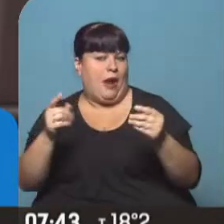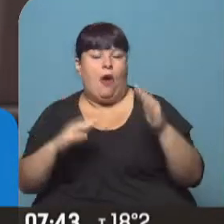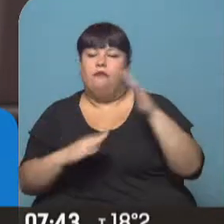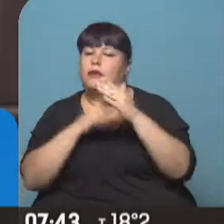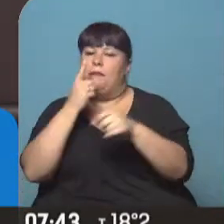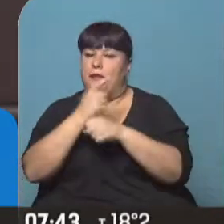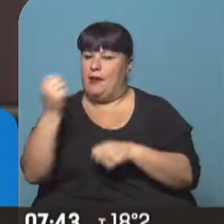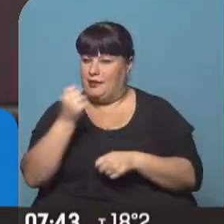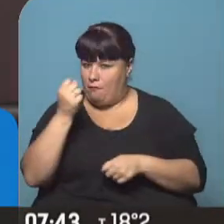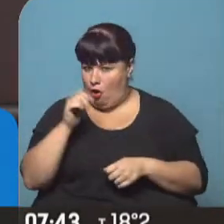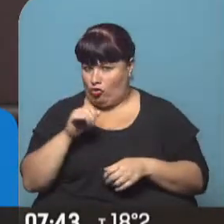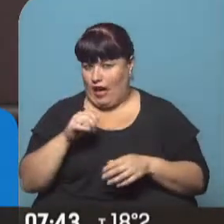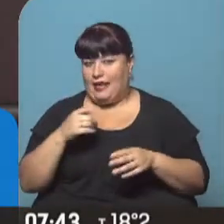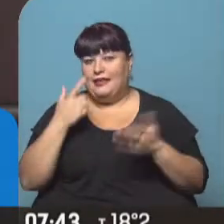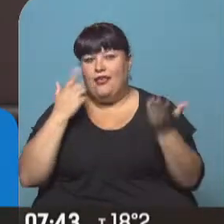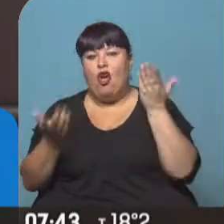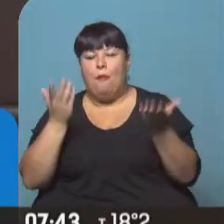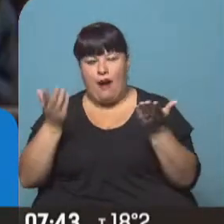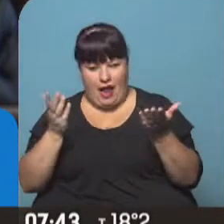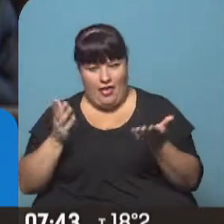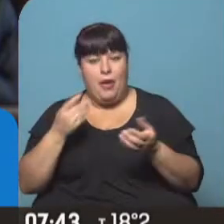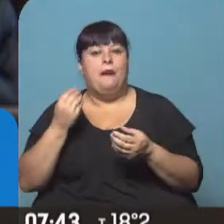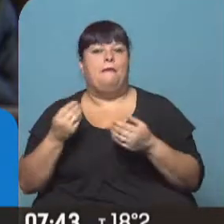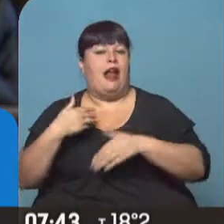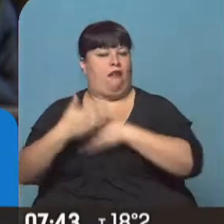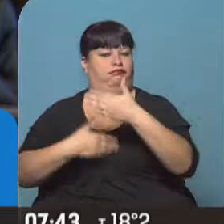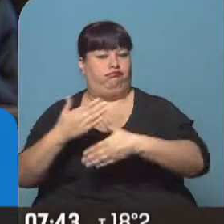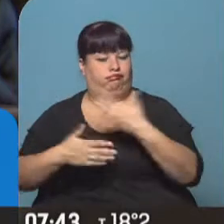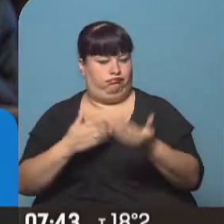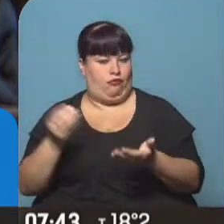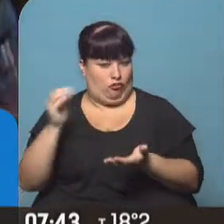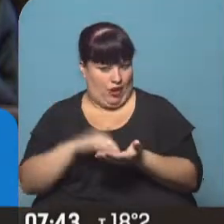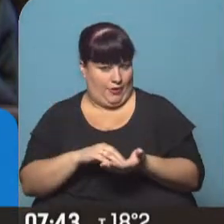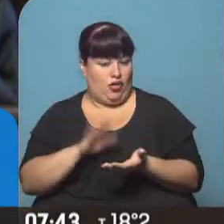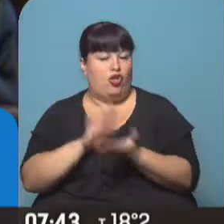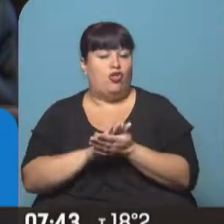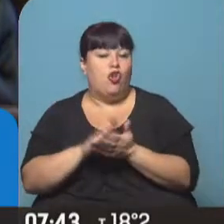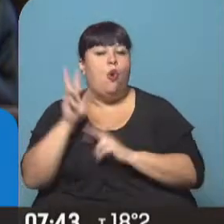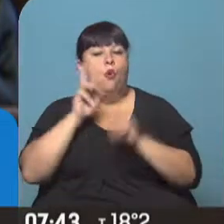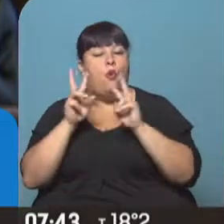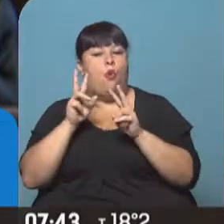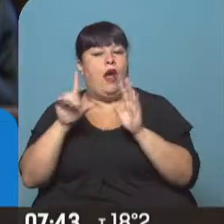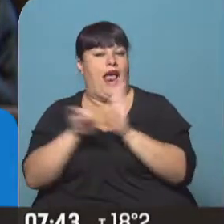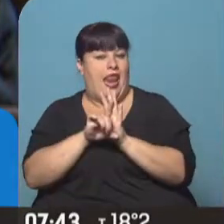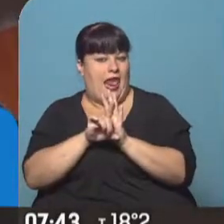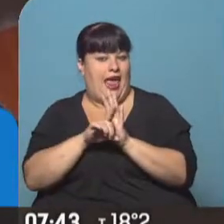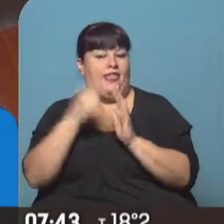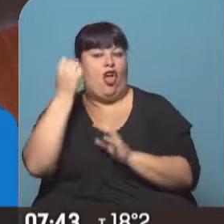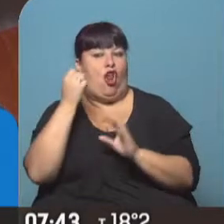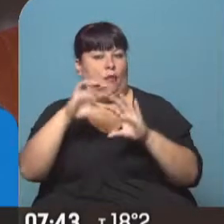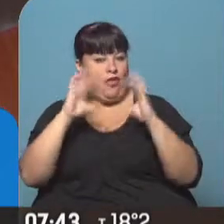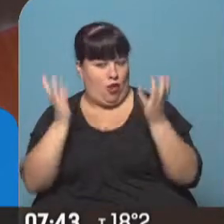centro de referencia para el avance, de nuevo, en la construcción de los marcos regulatorios de la economía